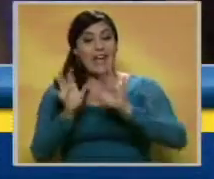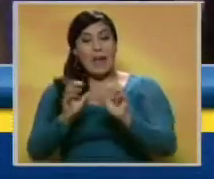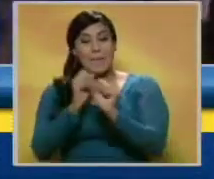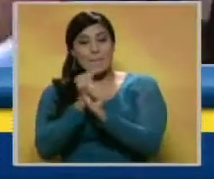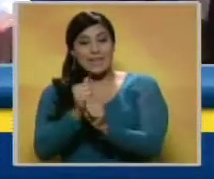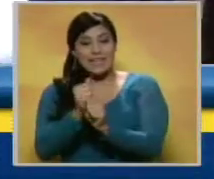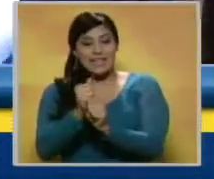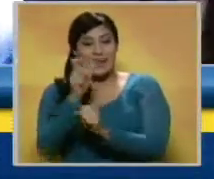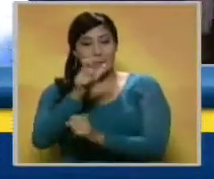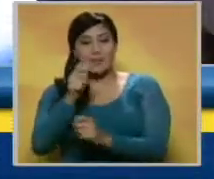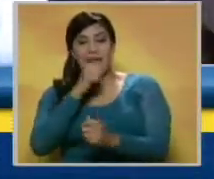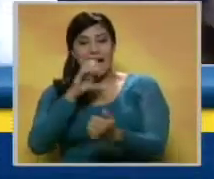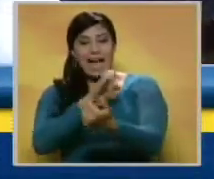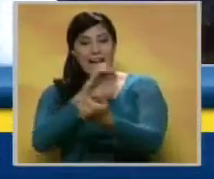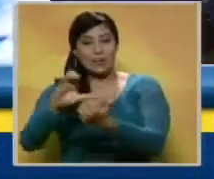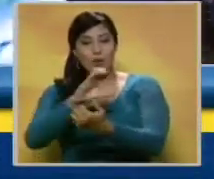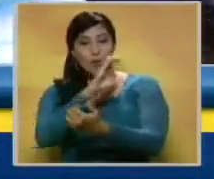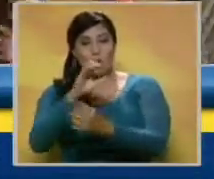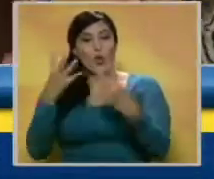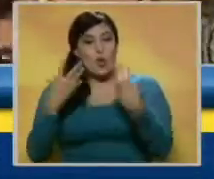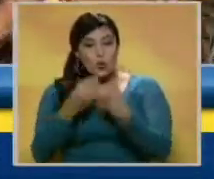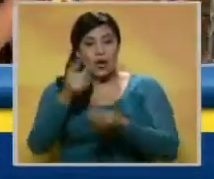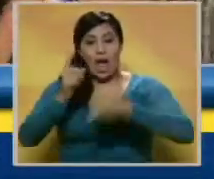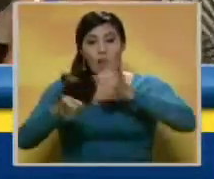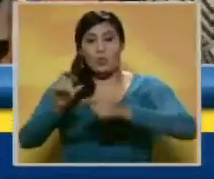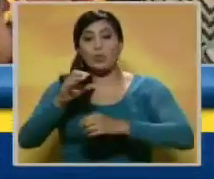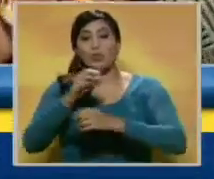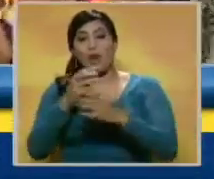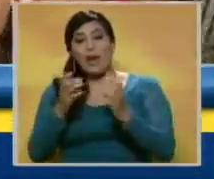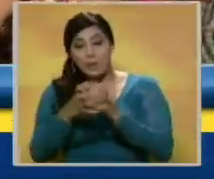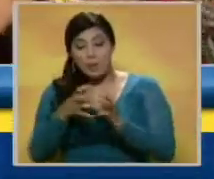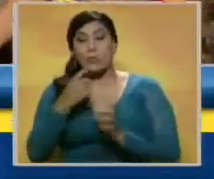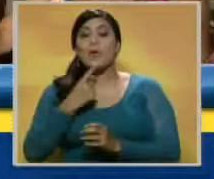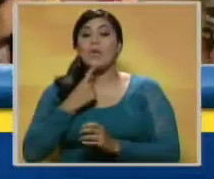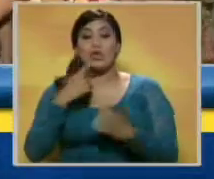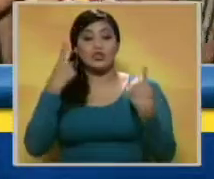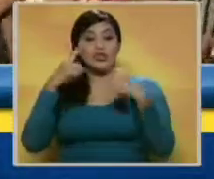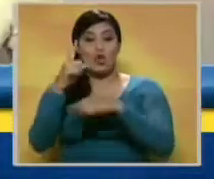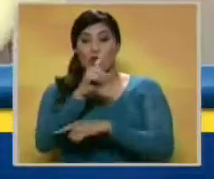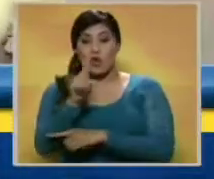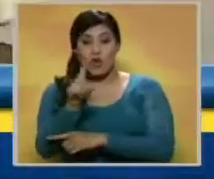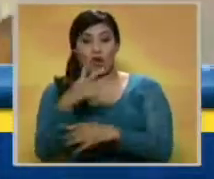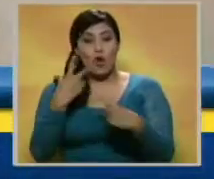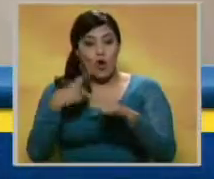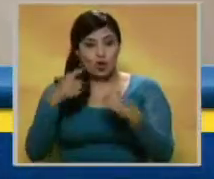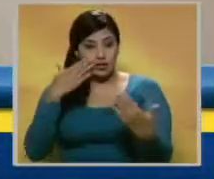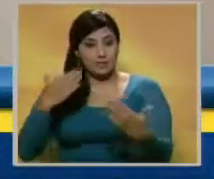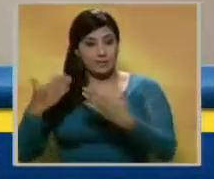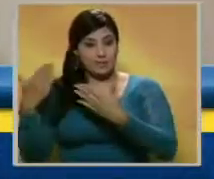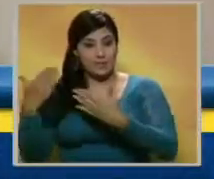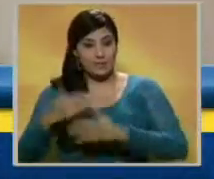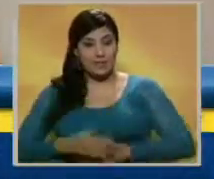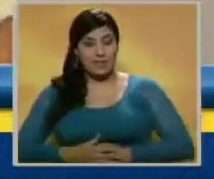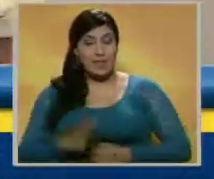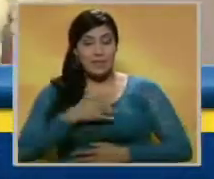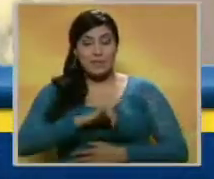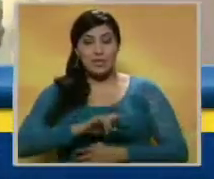Pero magnífica interpretación musical de algunos de nuestros compañeros. Eduardo no se quedó solo en el canto, miren esto.